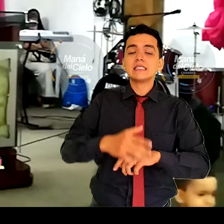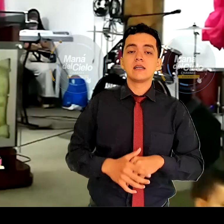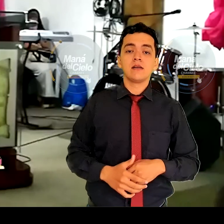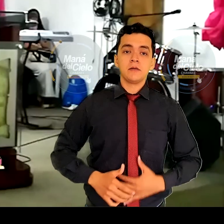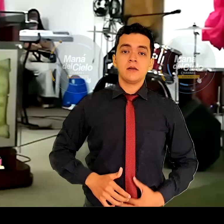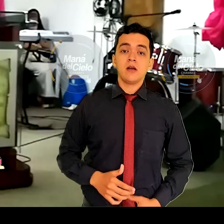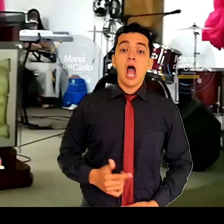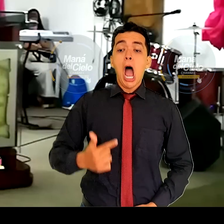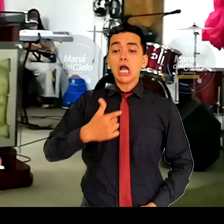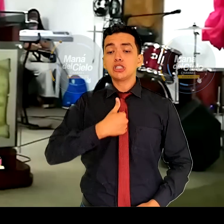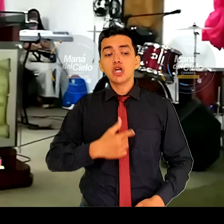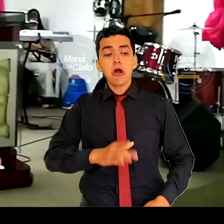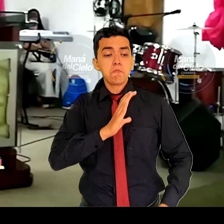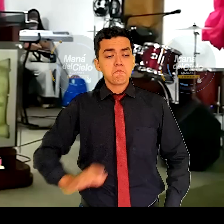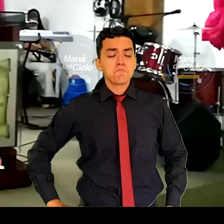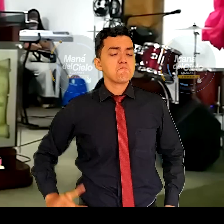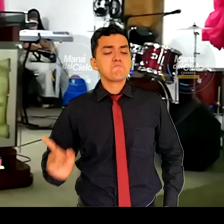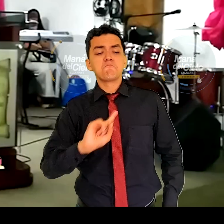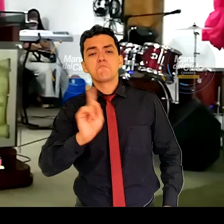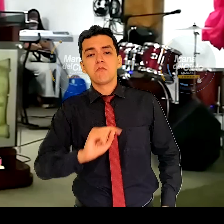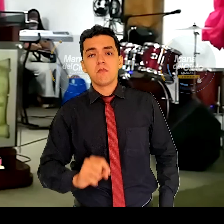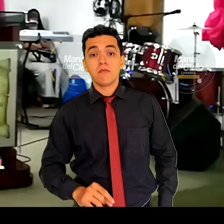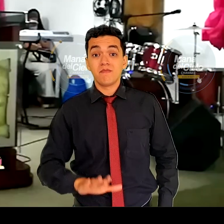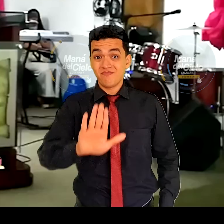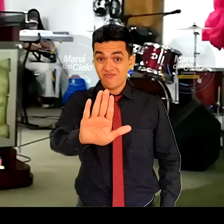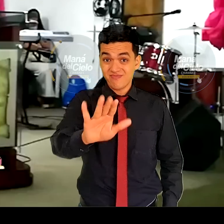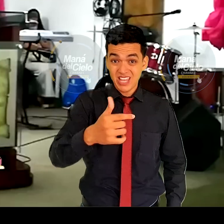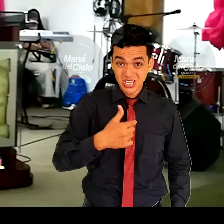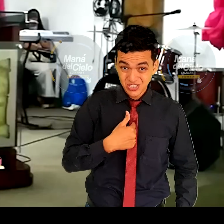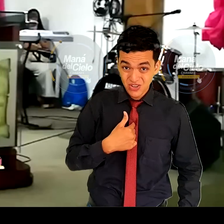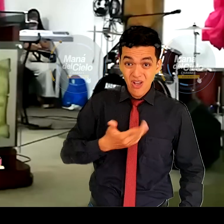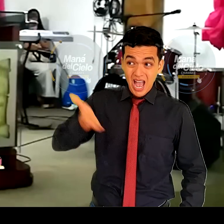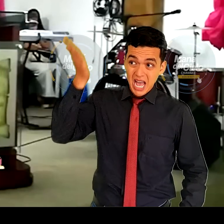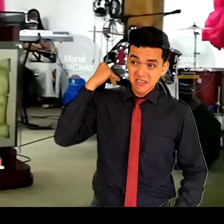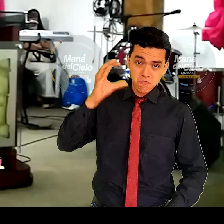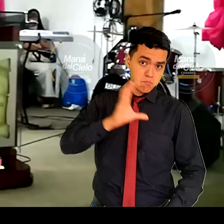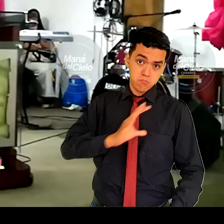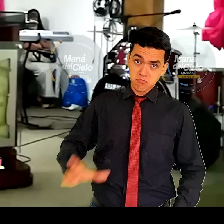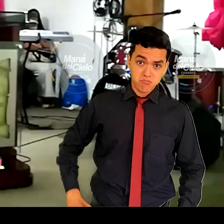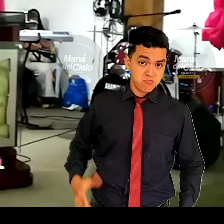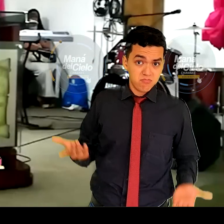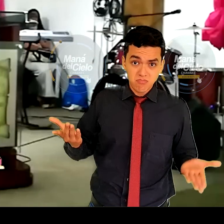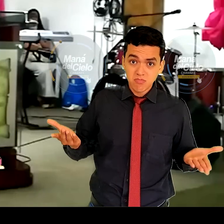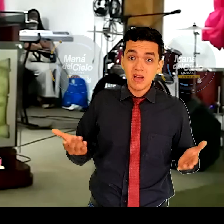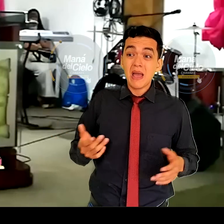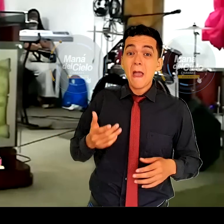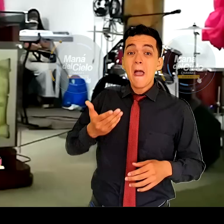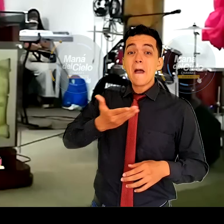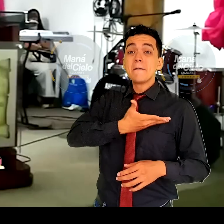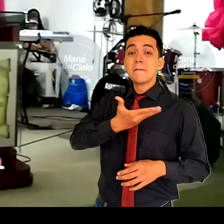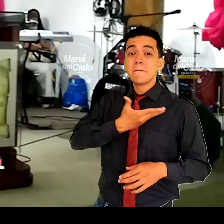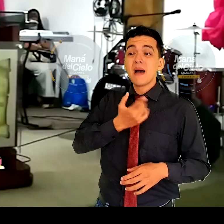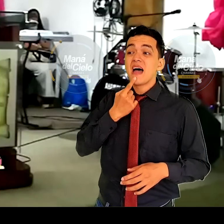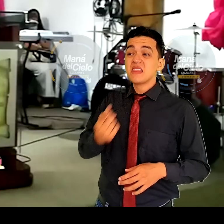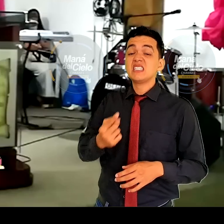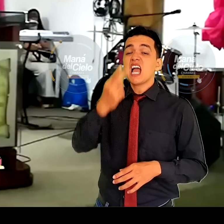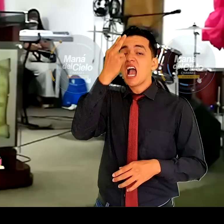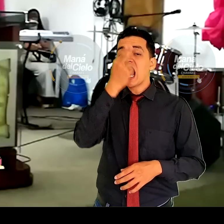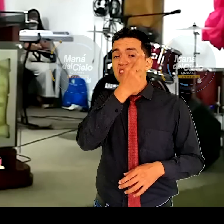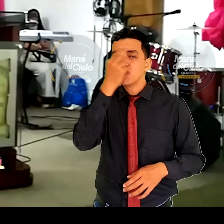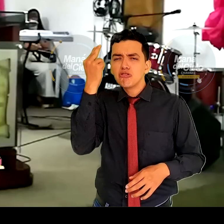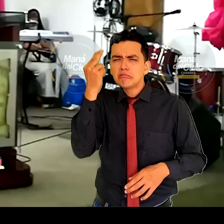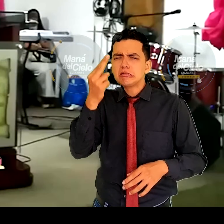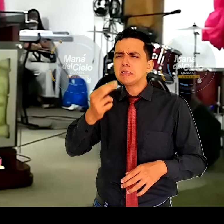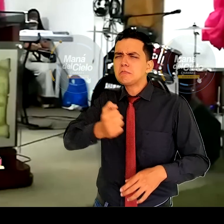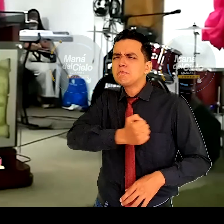porque mi padre era muy borracho. Y mi madre pensaba que entre más rezáramos en la casa, más rápido iba a cambiar mi papá. Pero resulta que se volvía